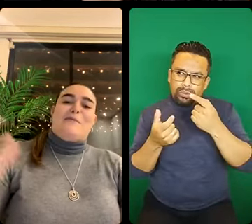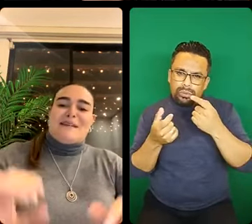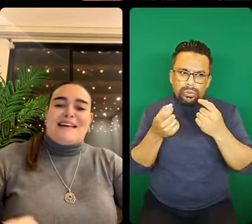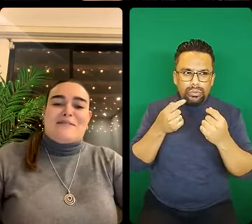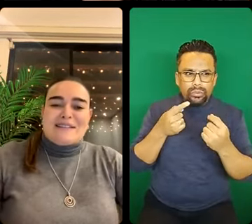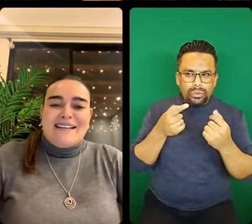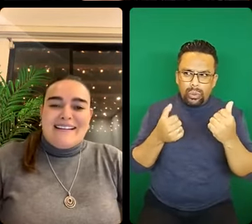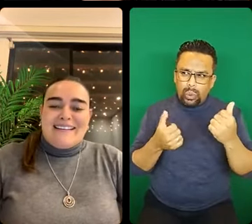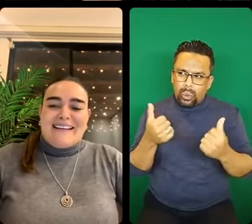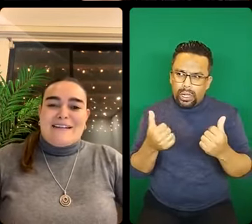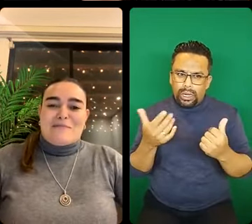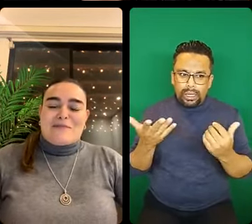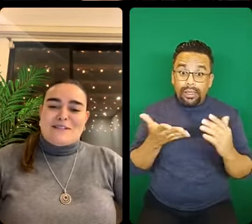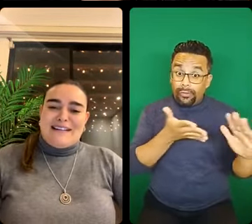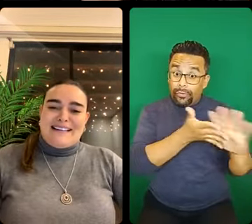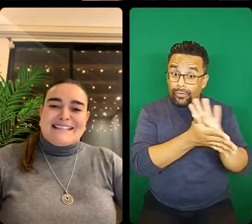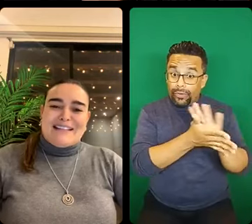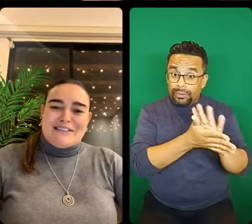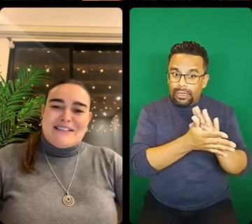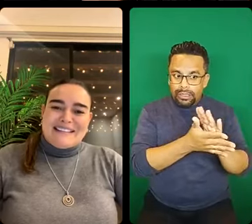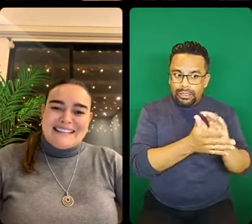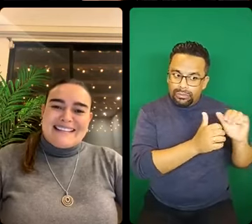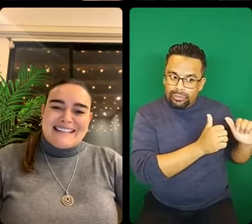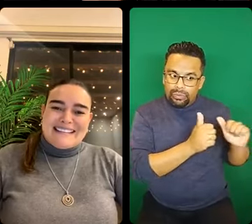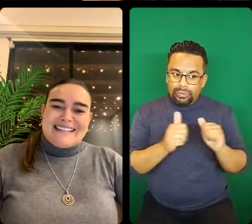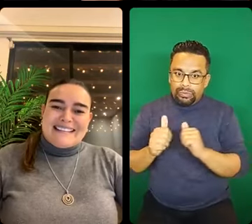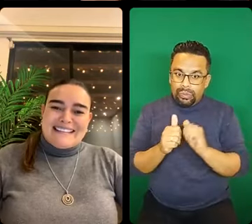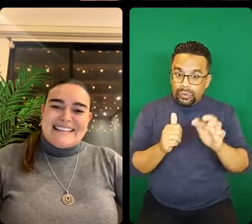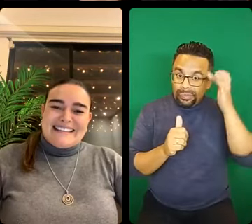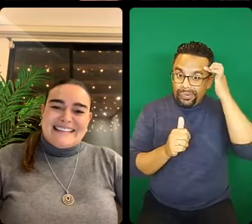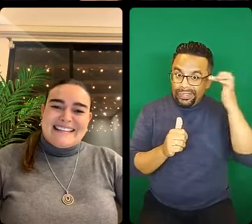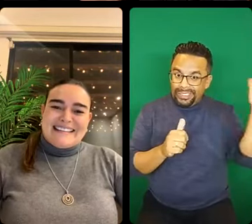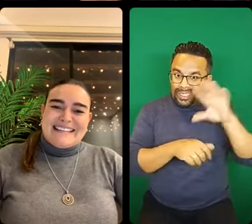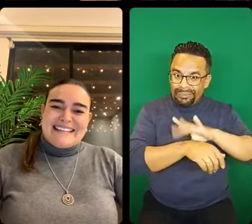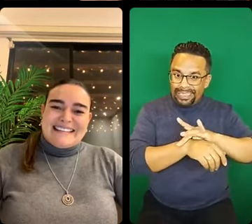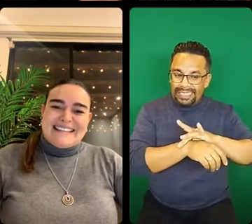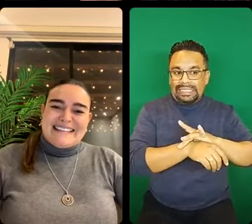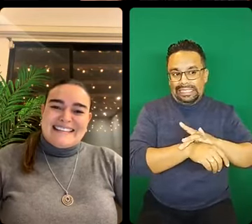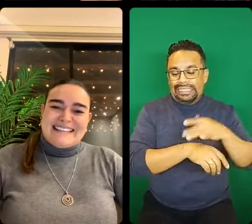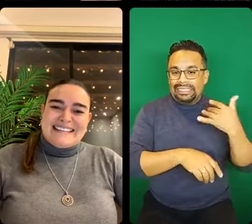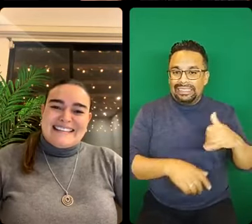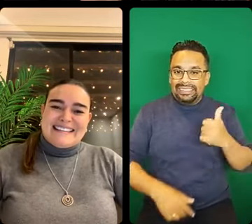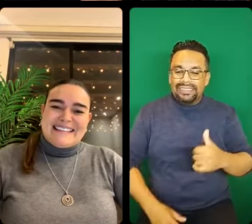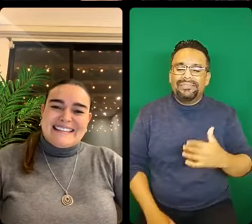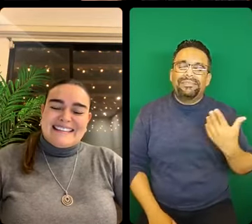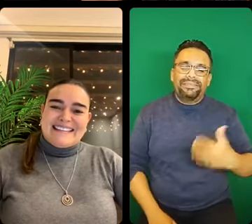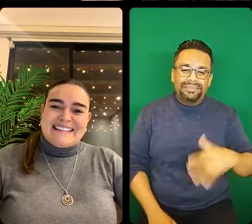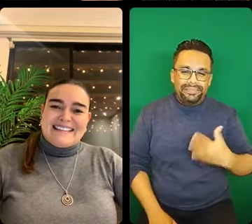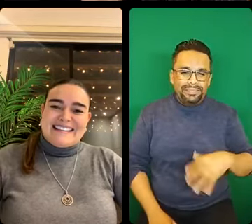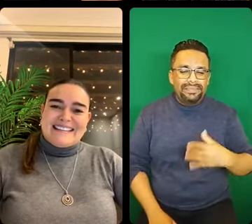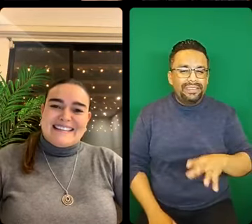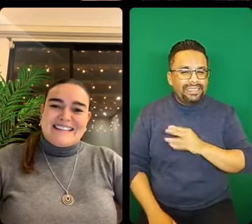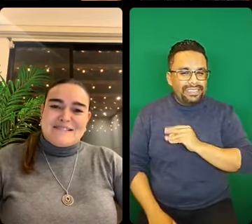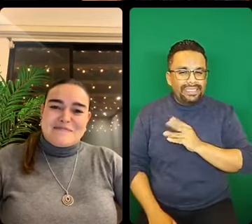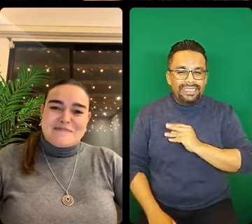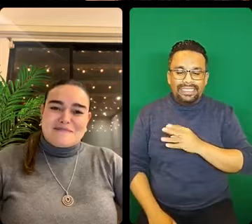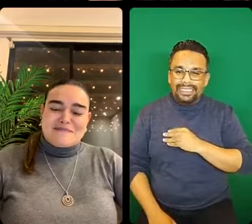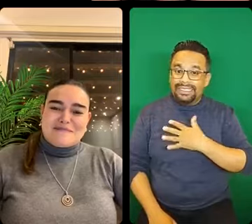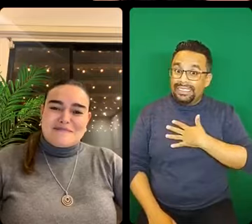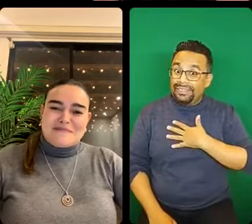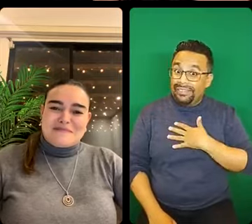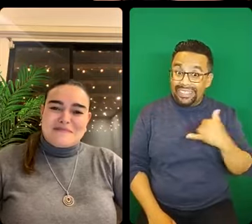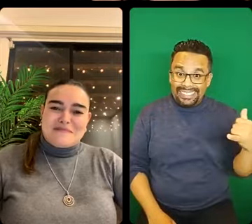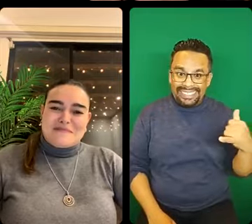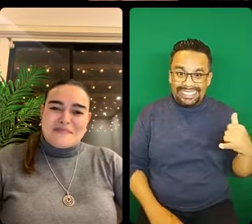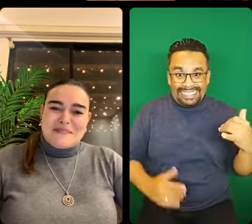estar acompañados de un profesional de la salud. No, estamos súper contentos, mi Cata, felices, y bueno,